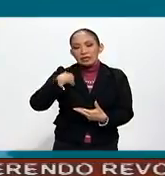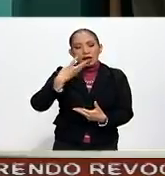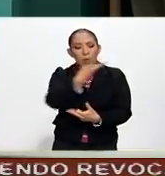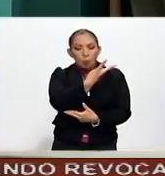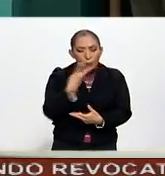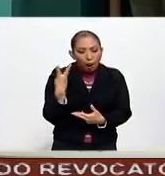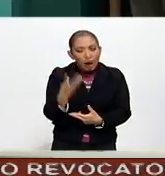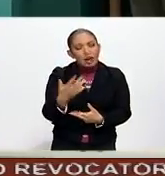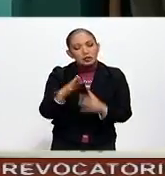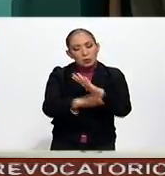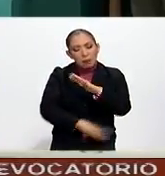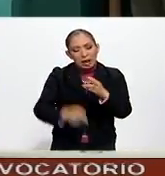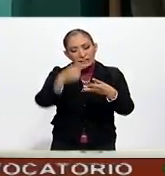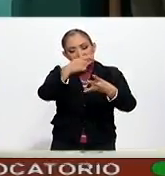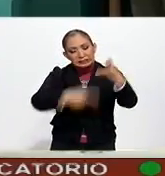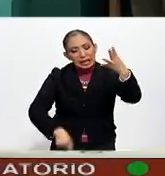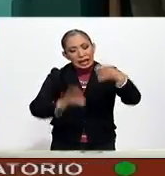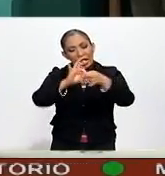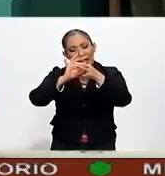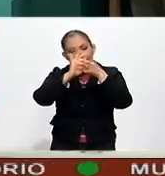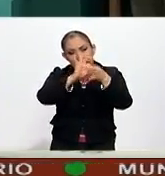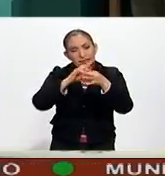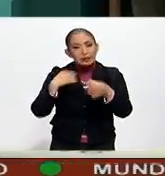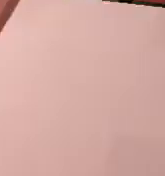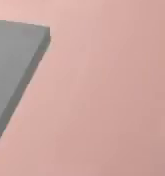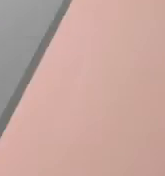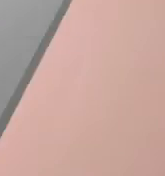4 pilares que conforman la alianza.